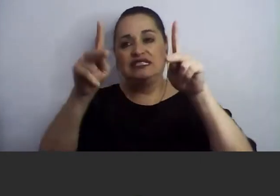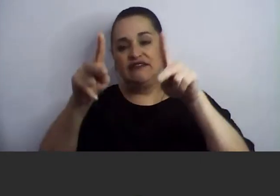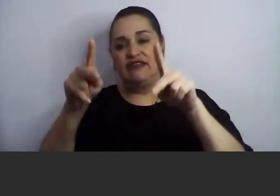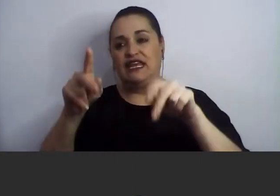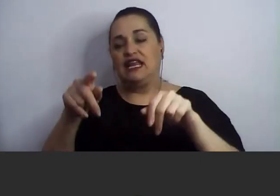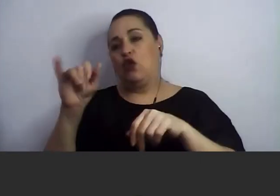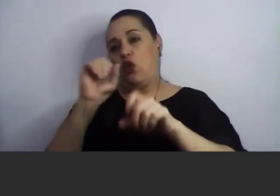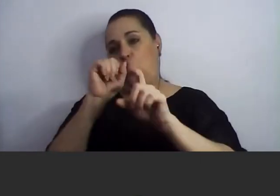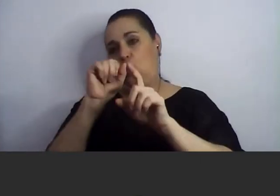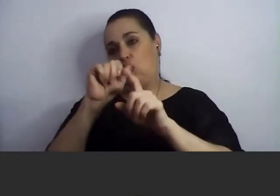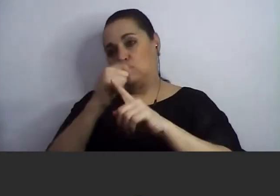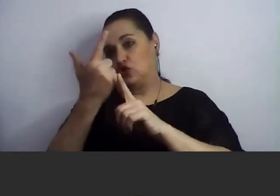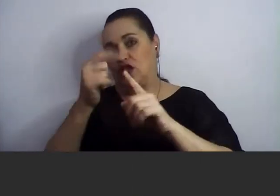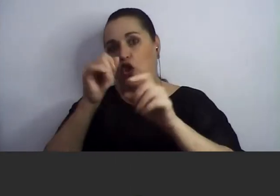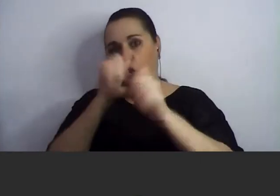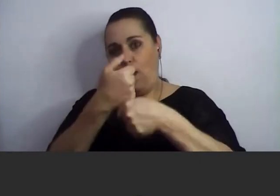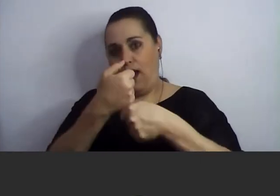gracias